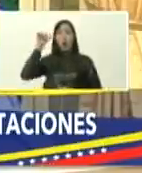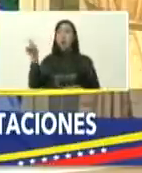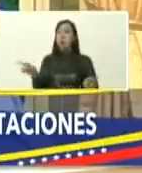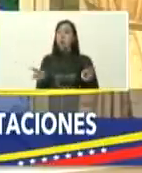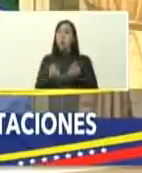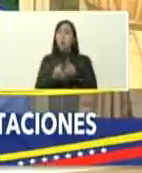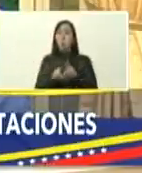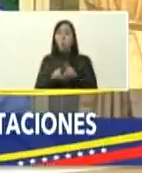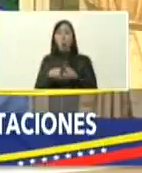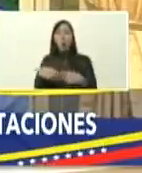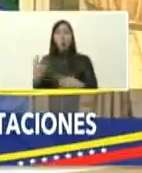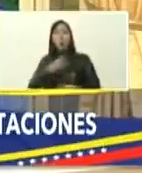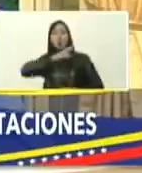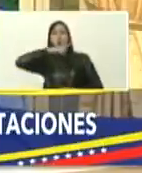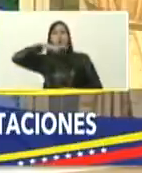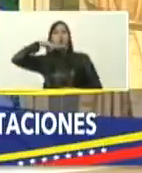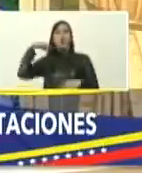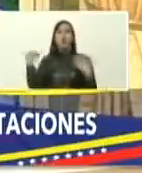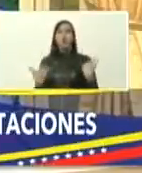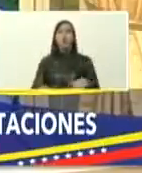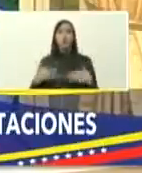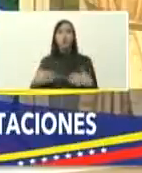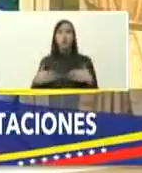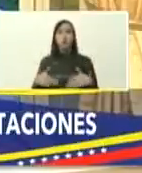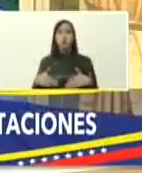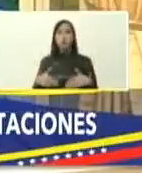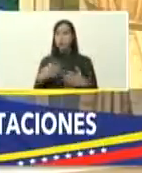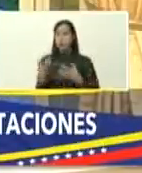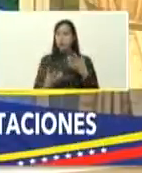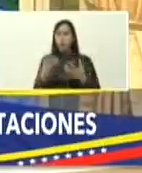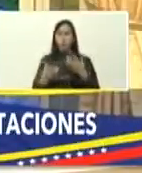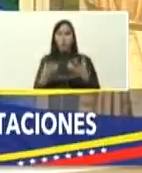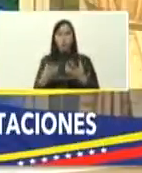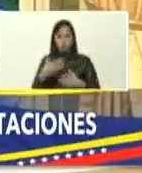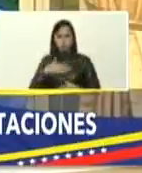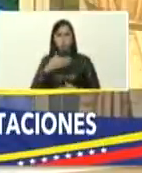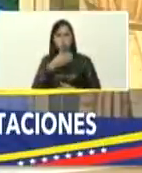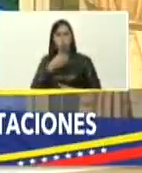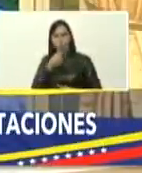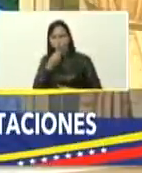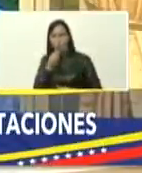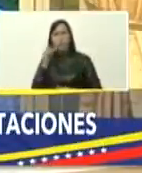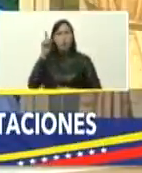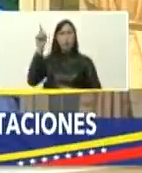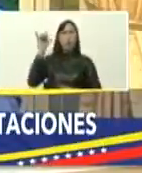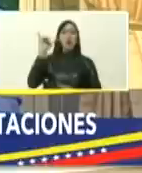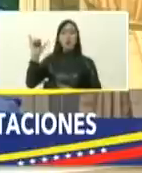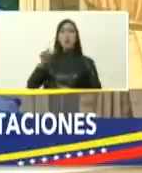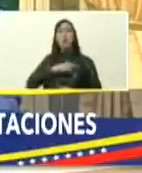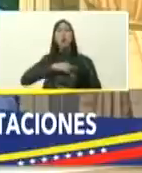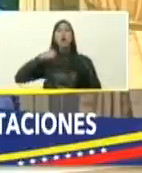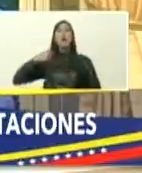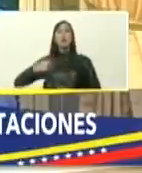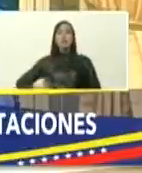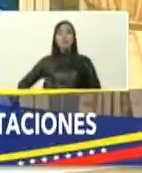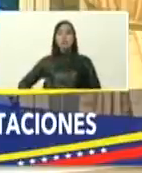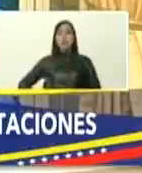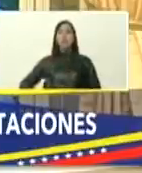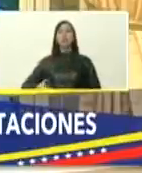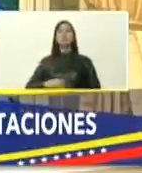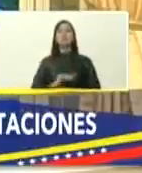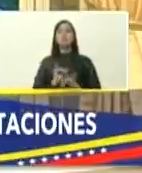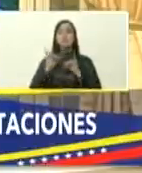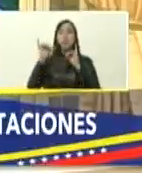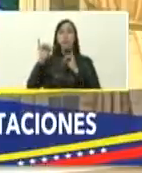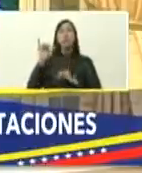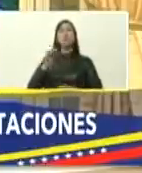Y lo preparan, pero exquisito. Exquisito. Yo he comido frijol chino por allá, en China, en Vietnam. El